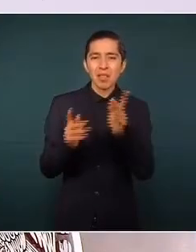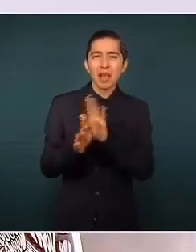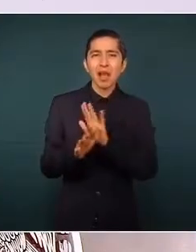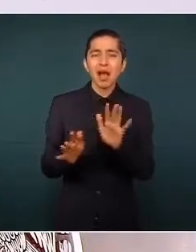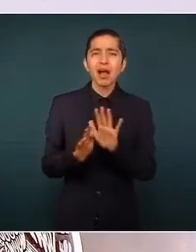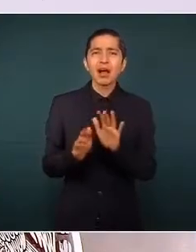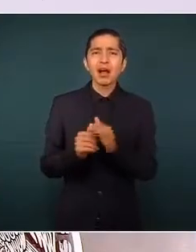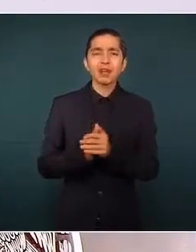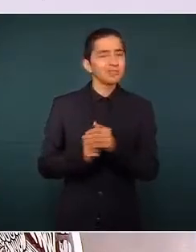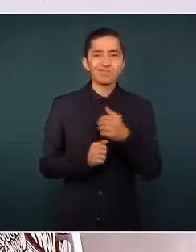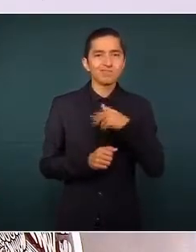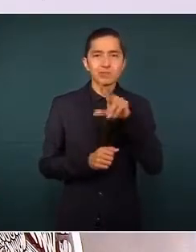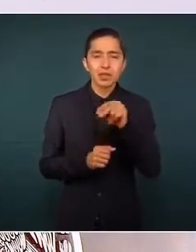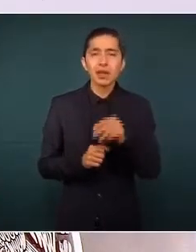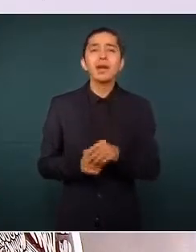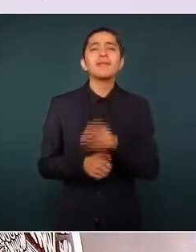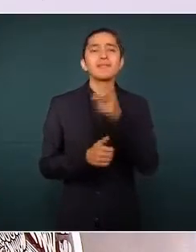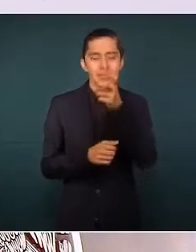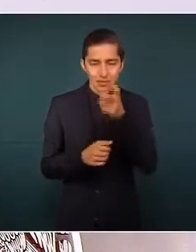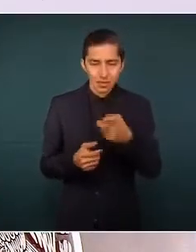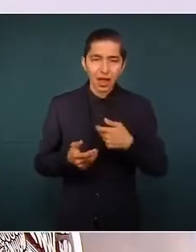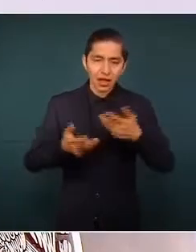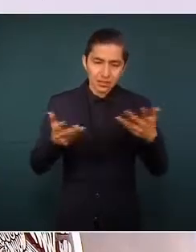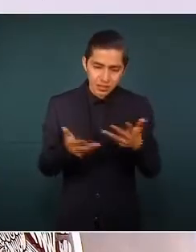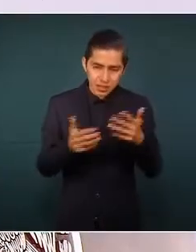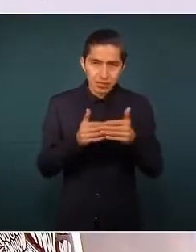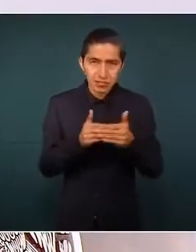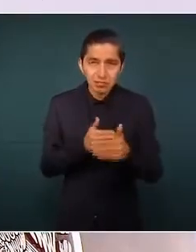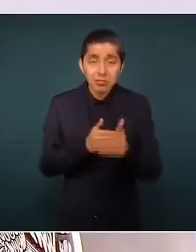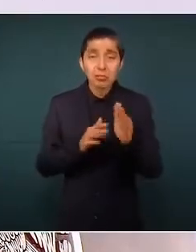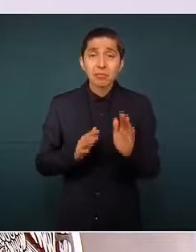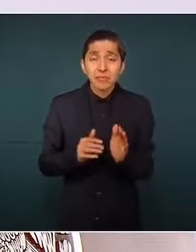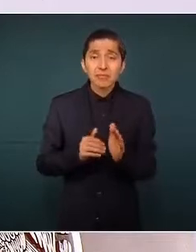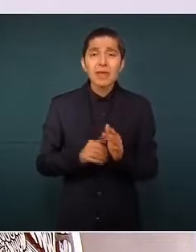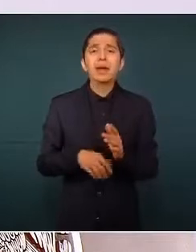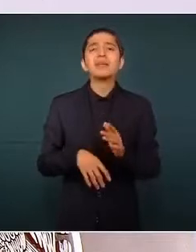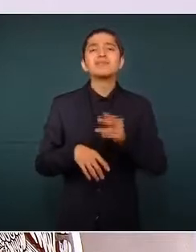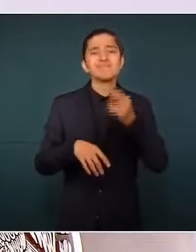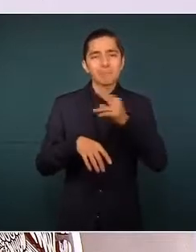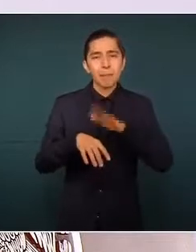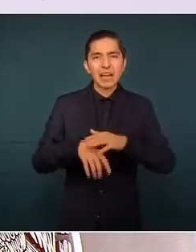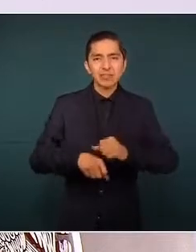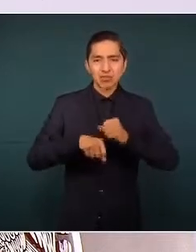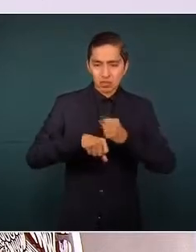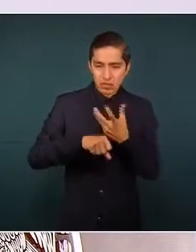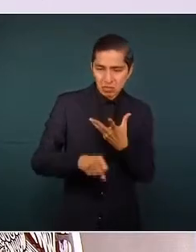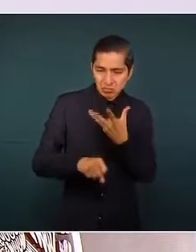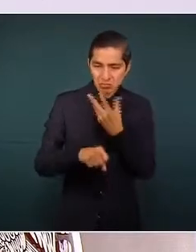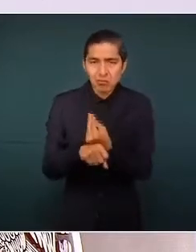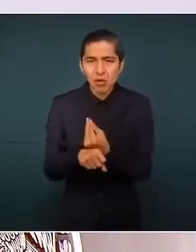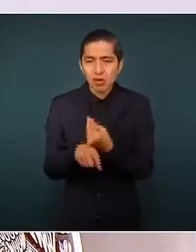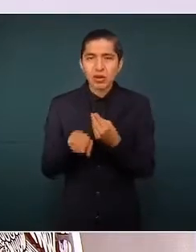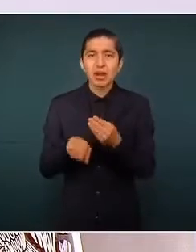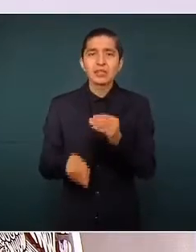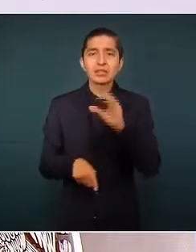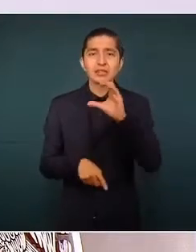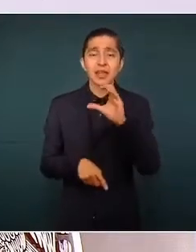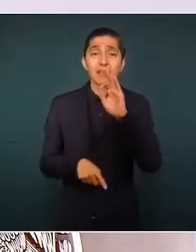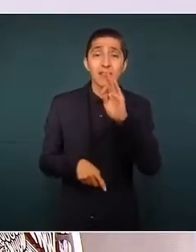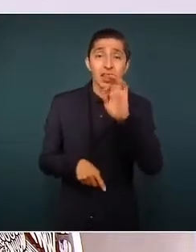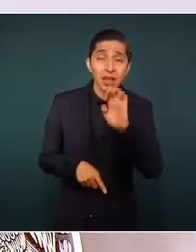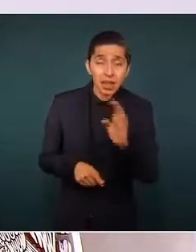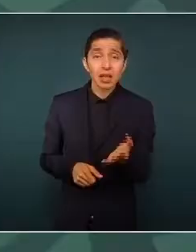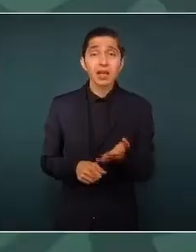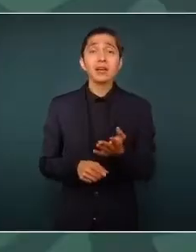lo que estamos haciendo, y vamos a fortalecer a la Comisión Federal de